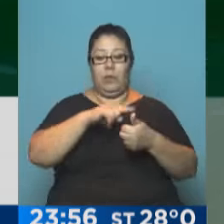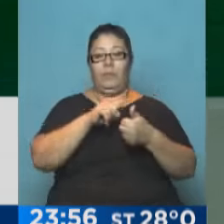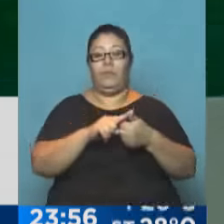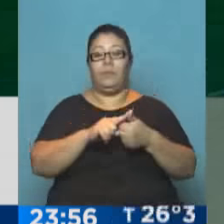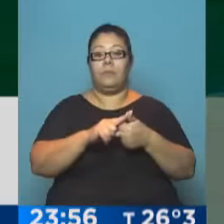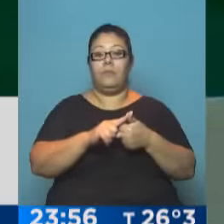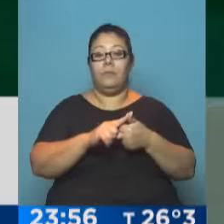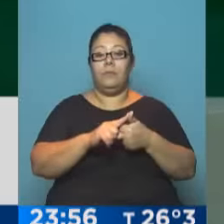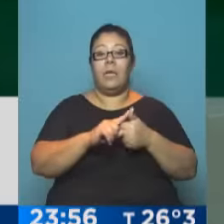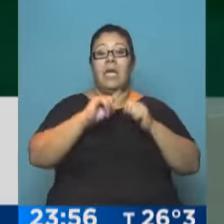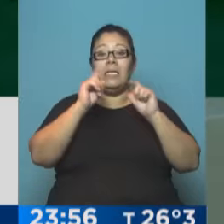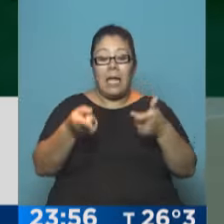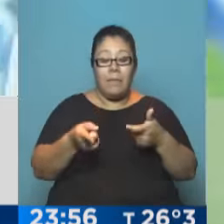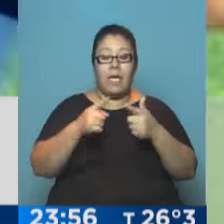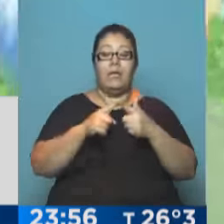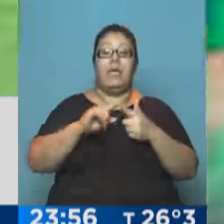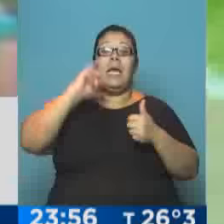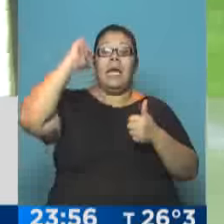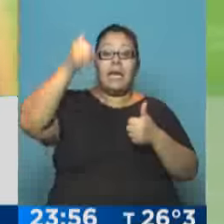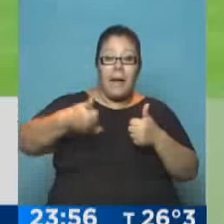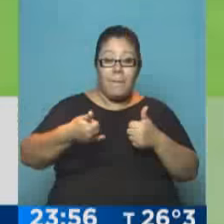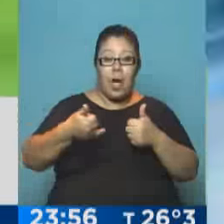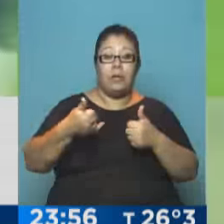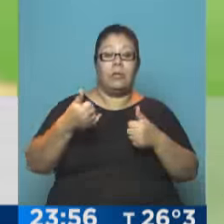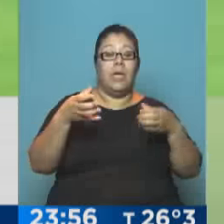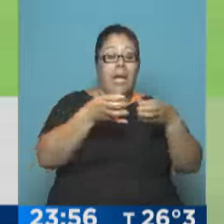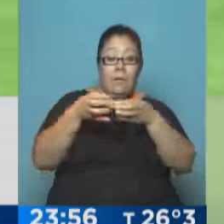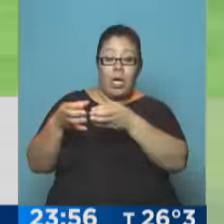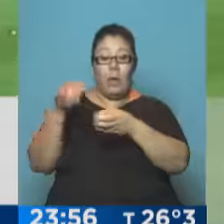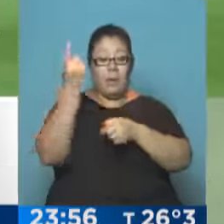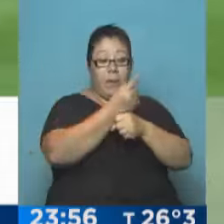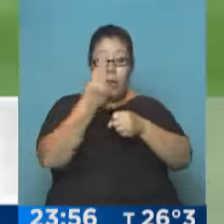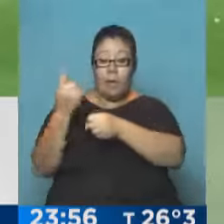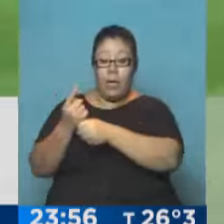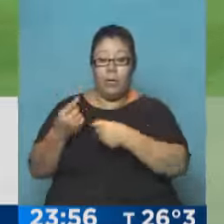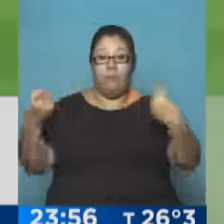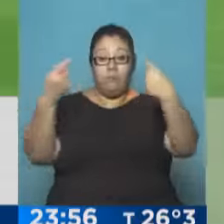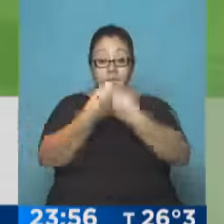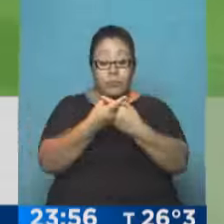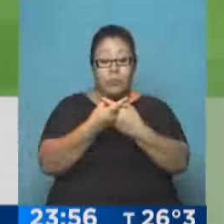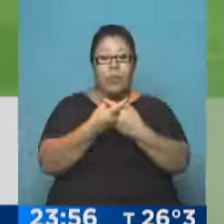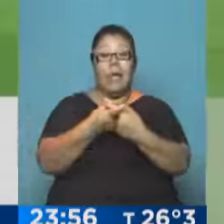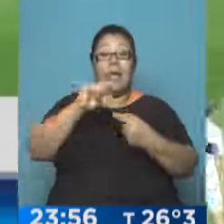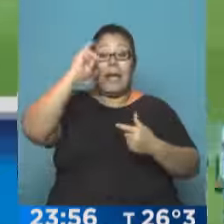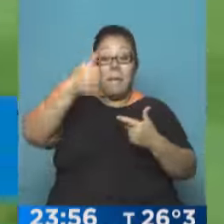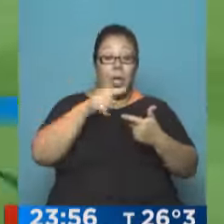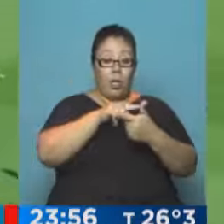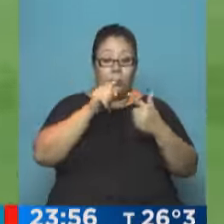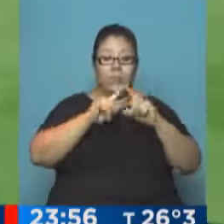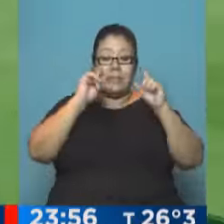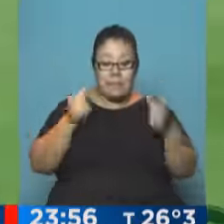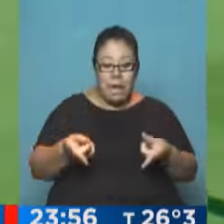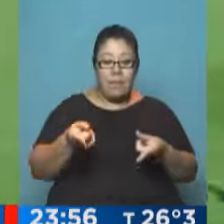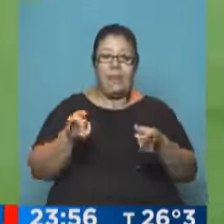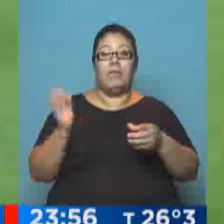partido en cancha neutral entre los dos unos de cada zona son los que van a disputar la Supercopa Argentina. Vamos a repasar cómo